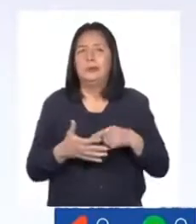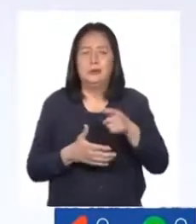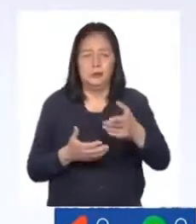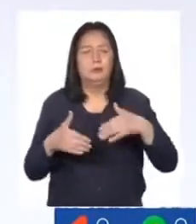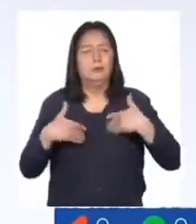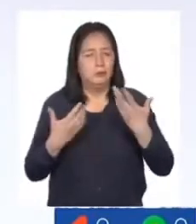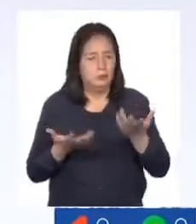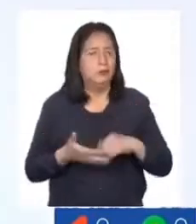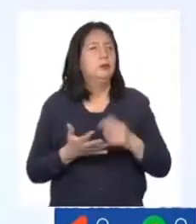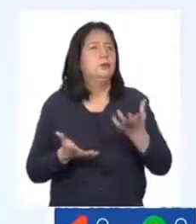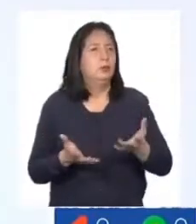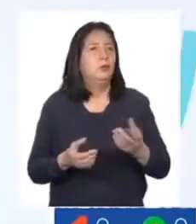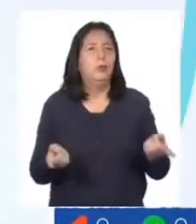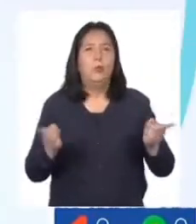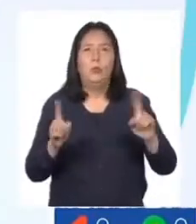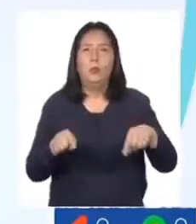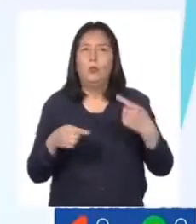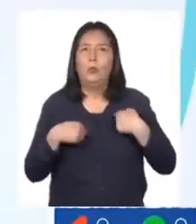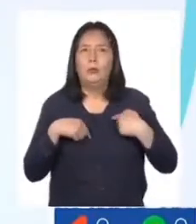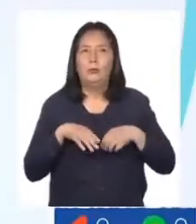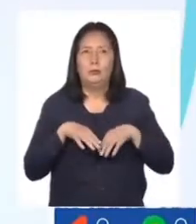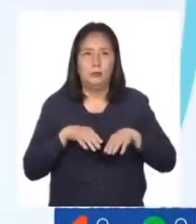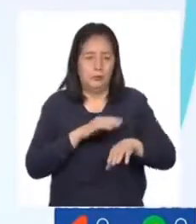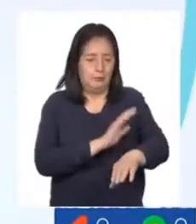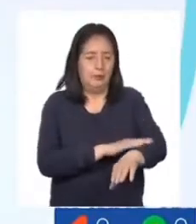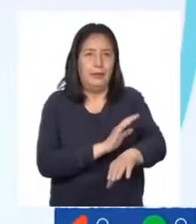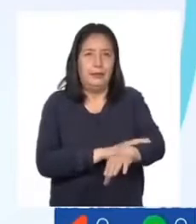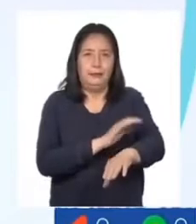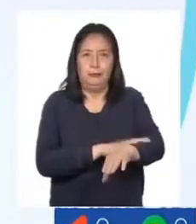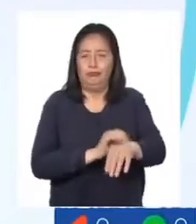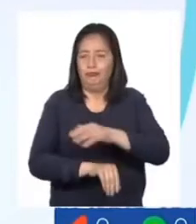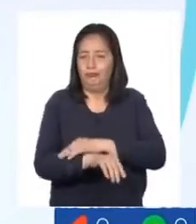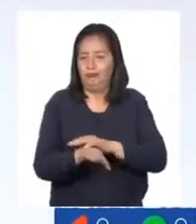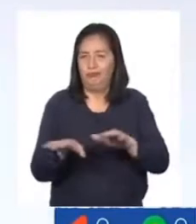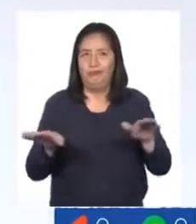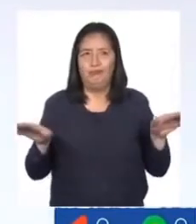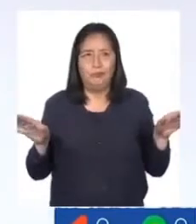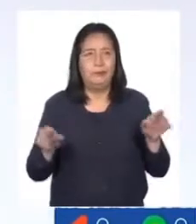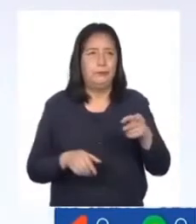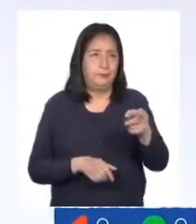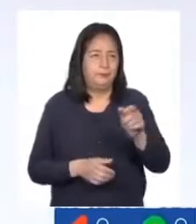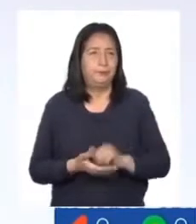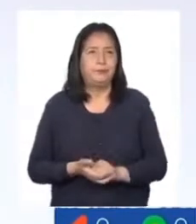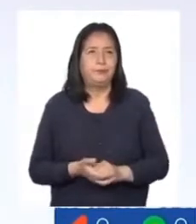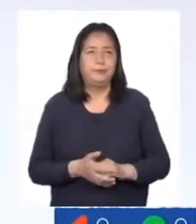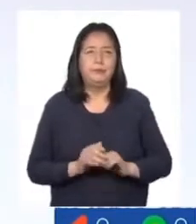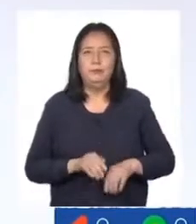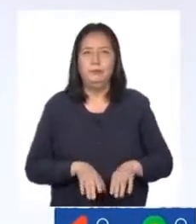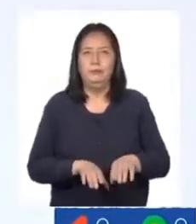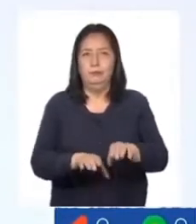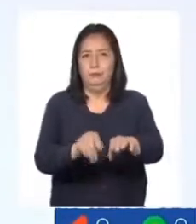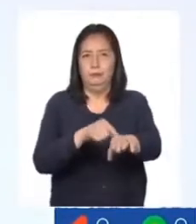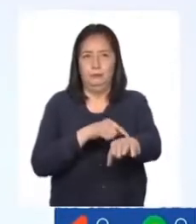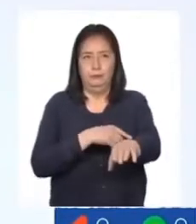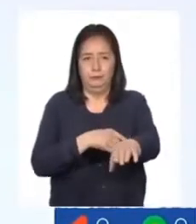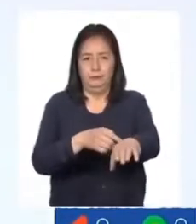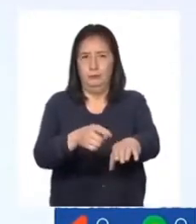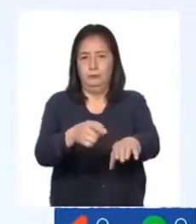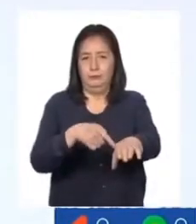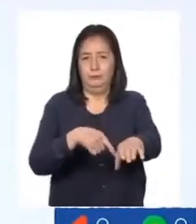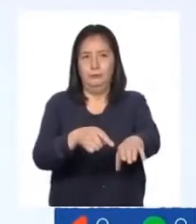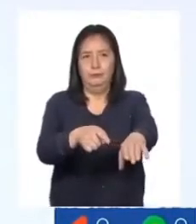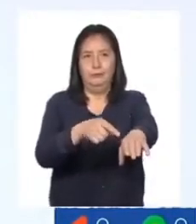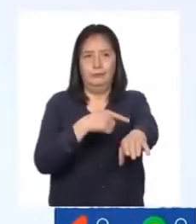que podemos alcanzar cuando extendemos nuestras extremidades. ¡Hacia adelante!